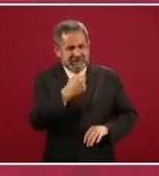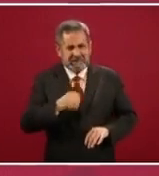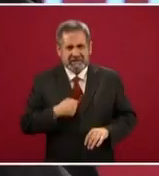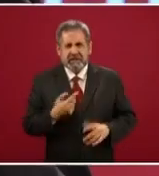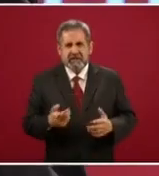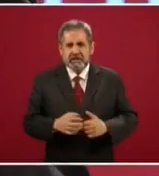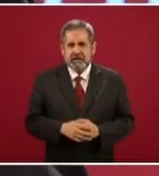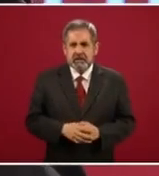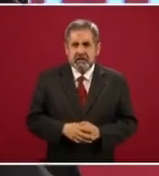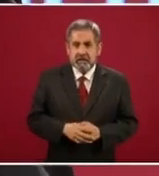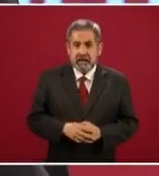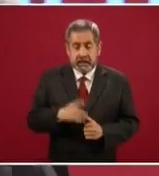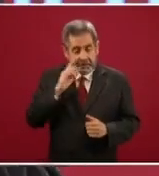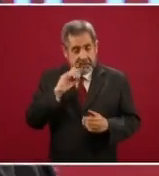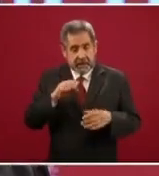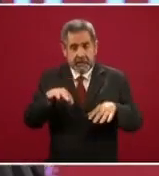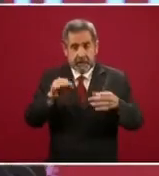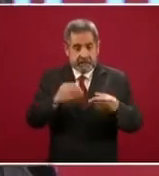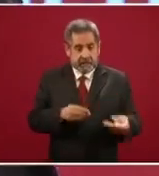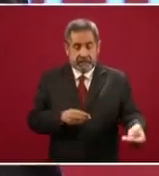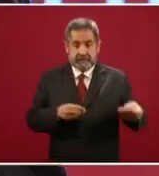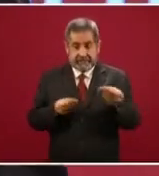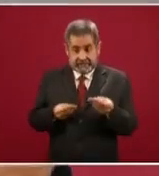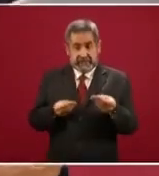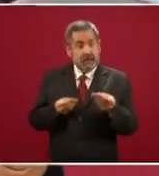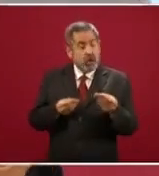sacan un documento por esto.